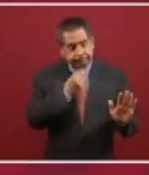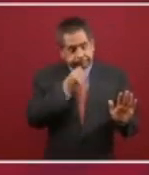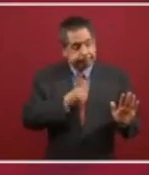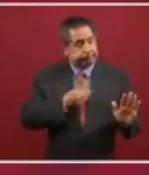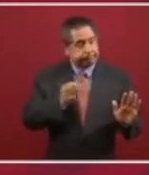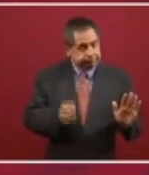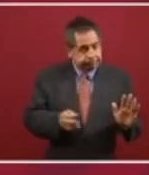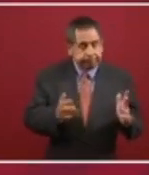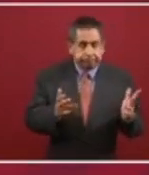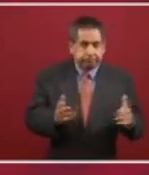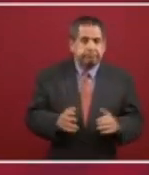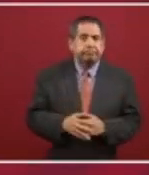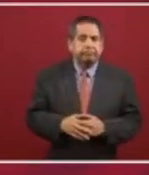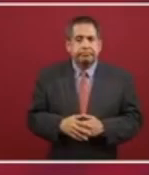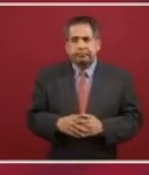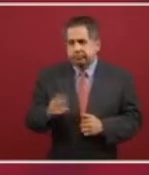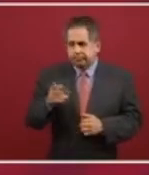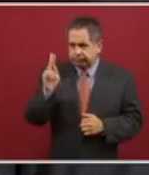nosotros